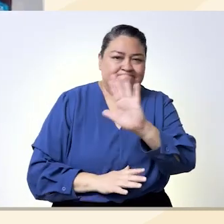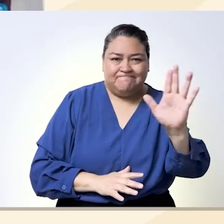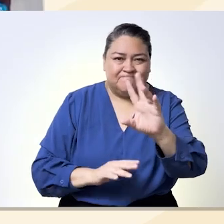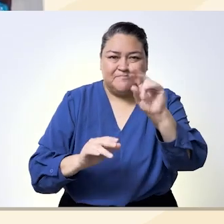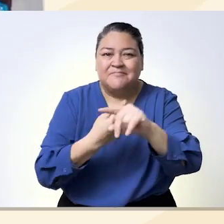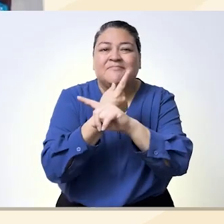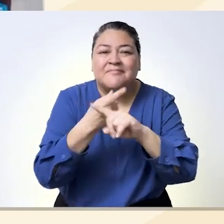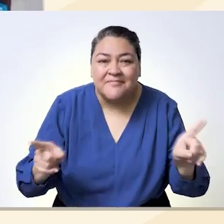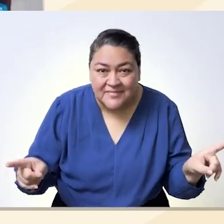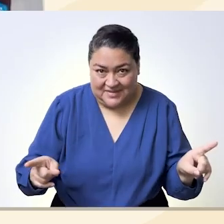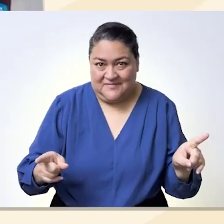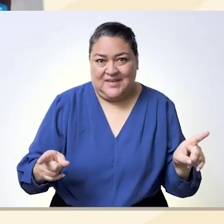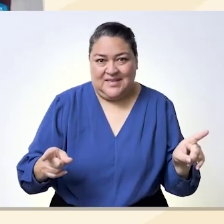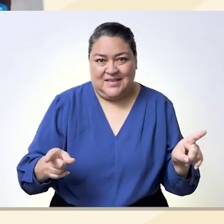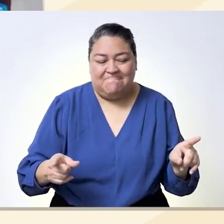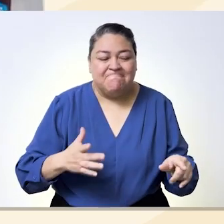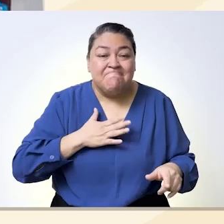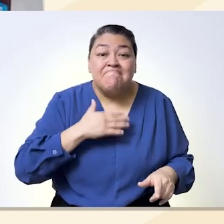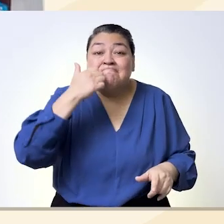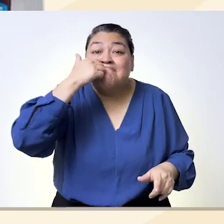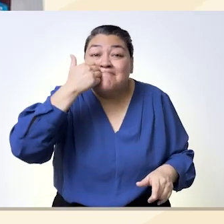no desde